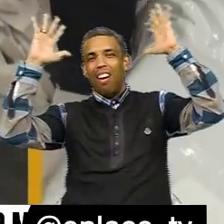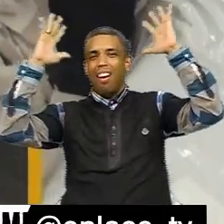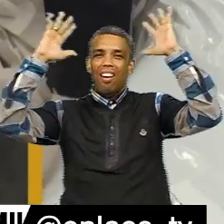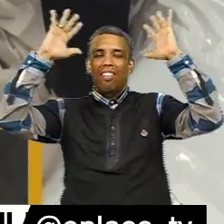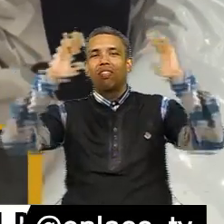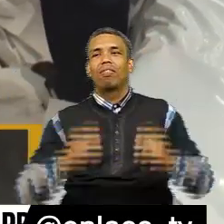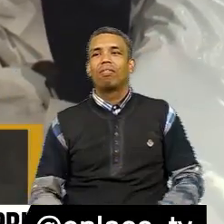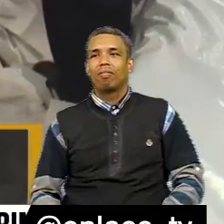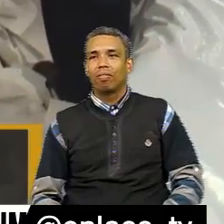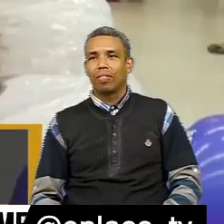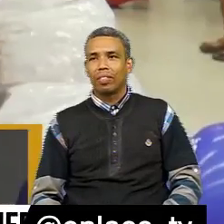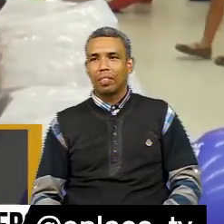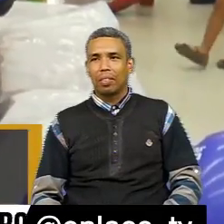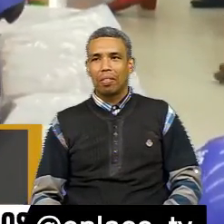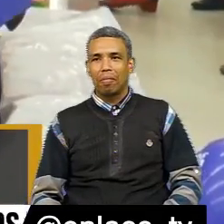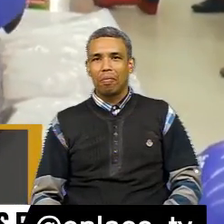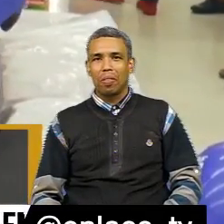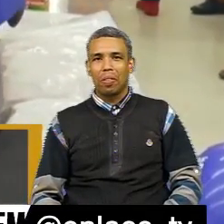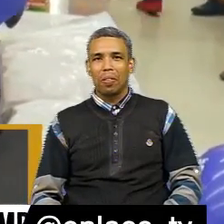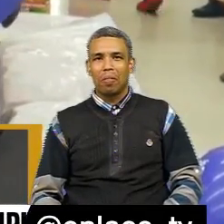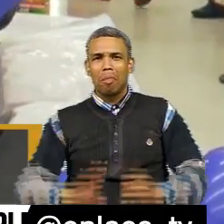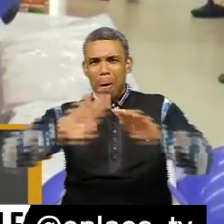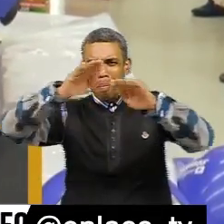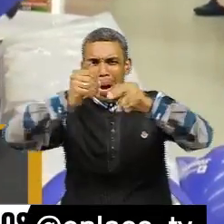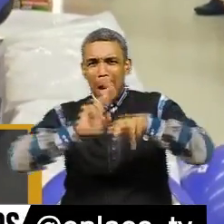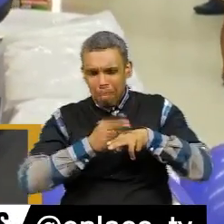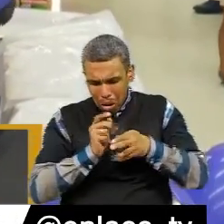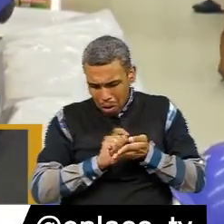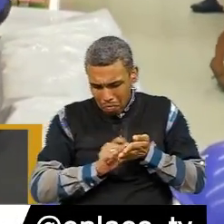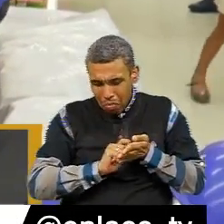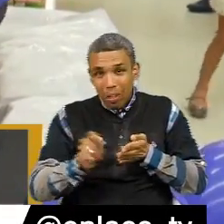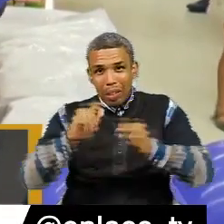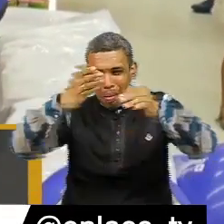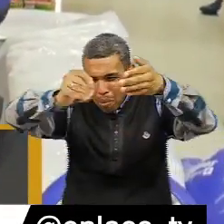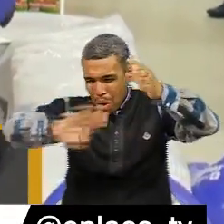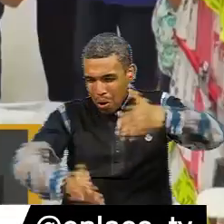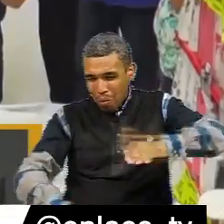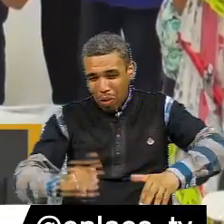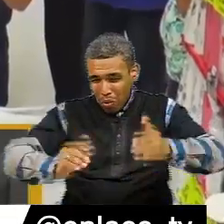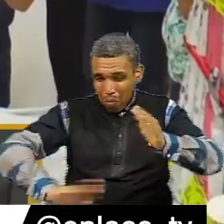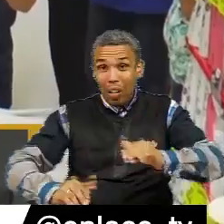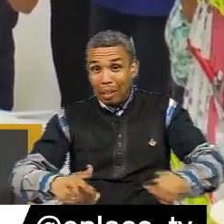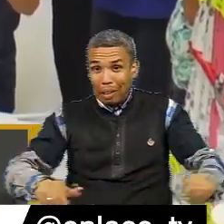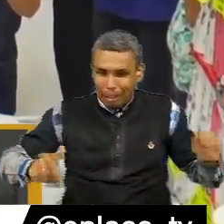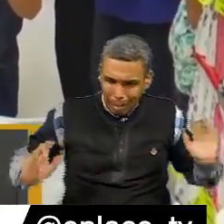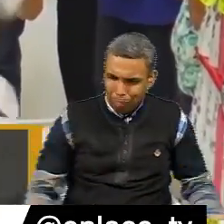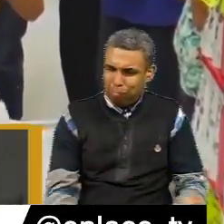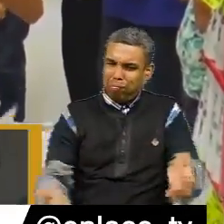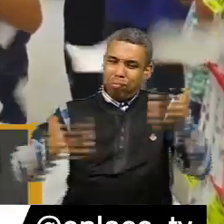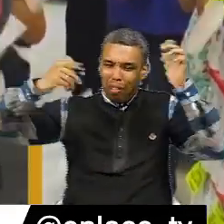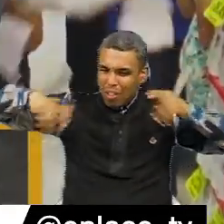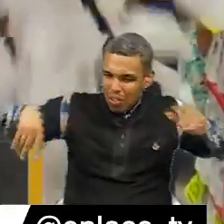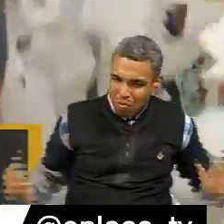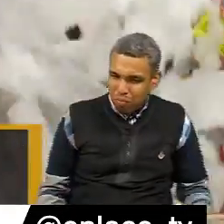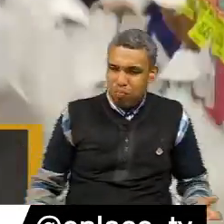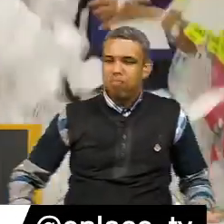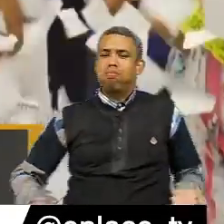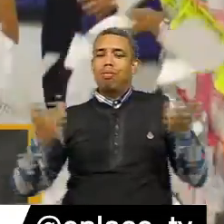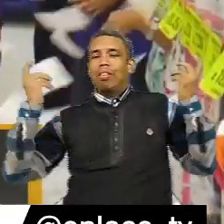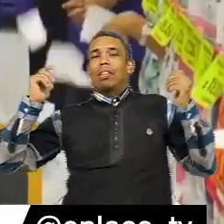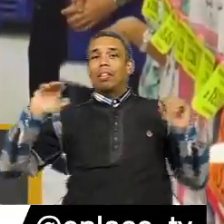En una piscina habilitada para este sorteo fueron depositados todos los cupones que lanzaron al aire, siendo el azar y la hija de uno de los clientes de